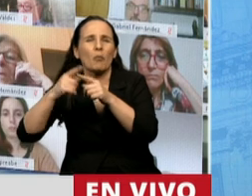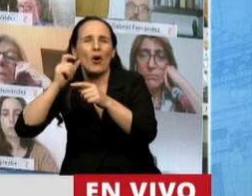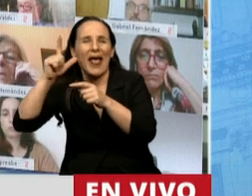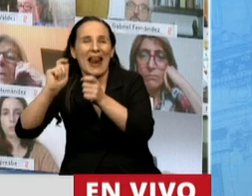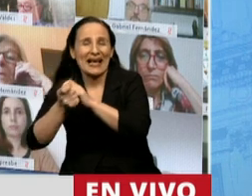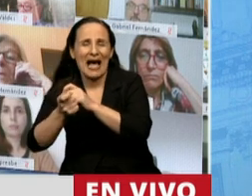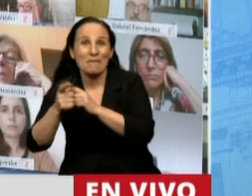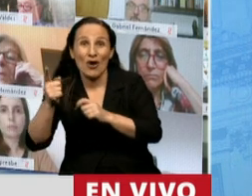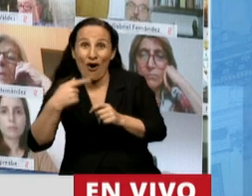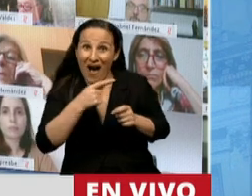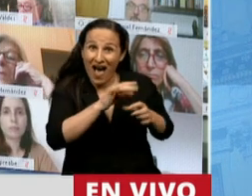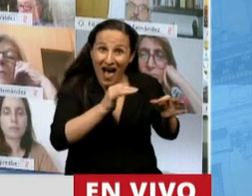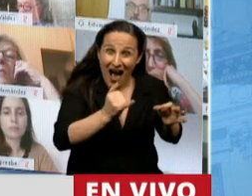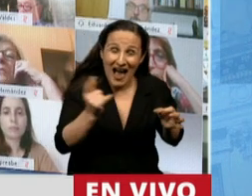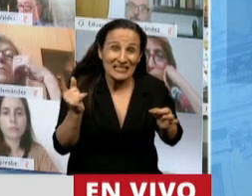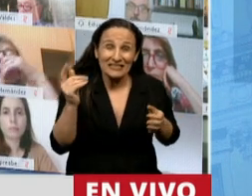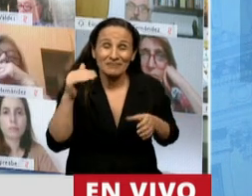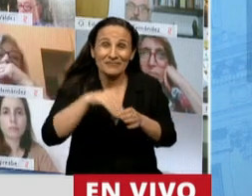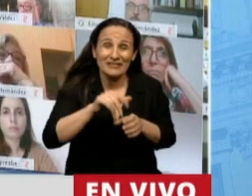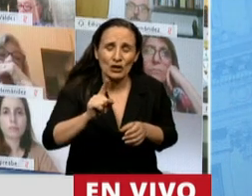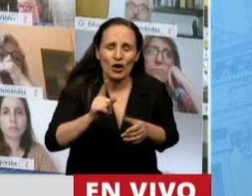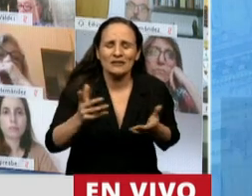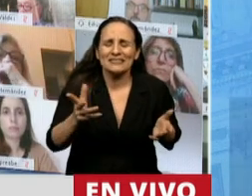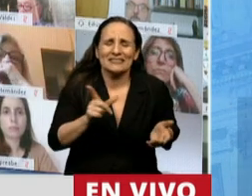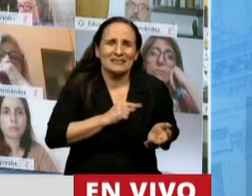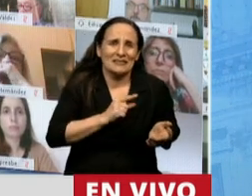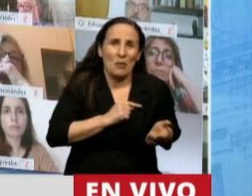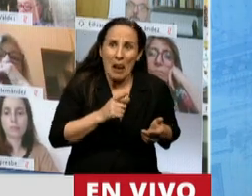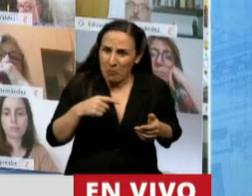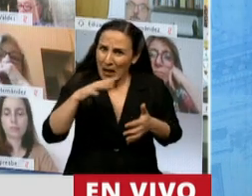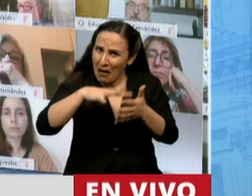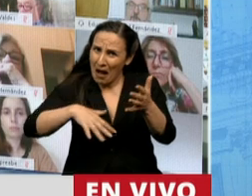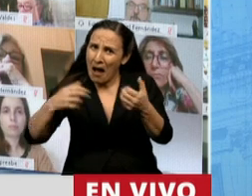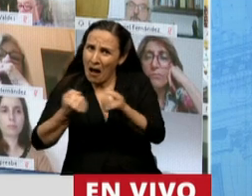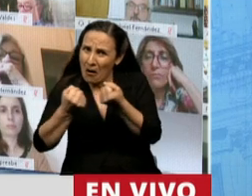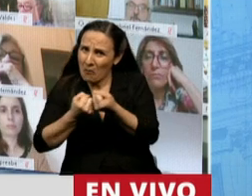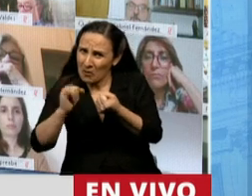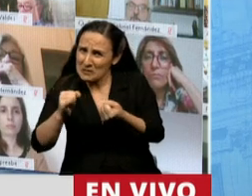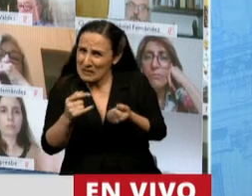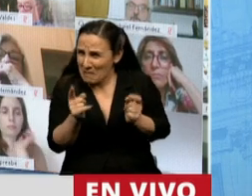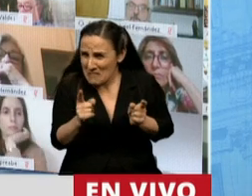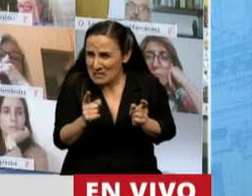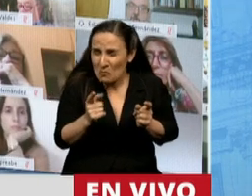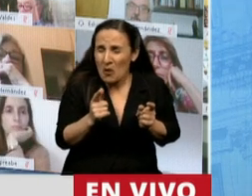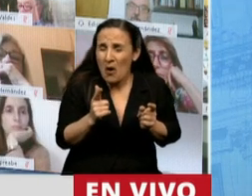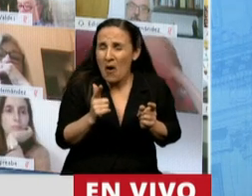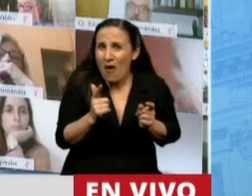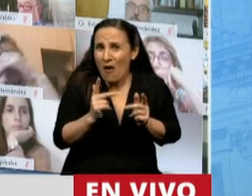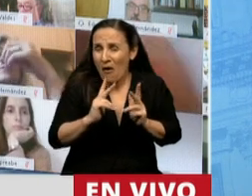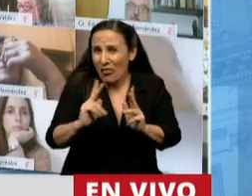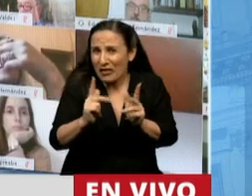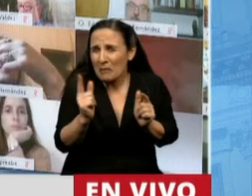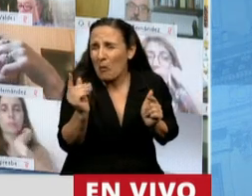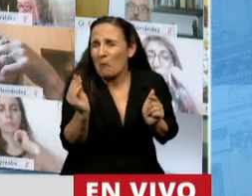en todo este y esto no es más que una extensión de lo que hemos dicho hasta aquí con la idea